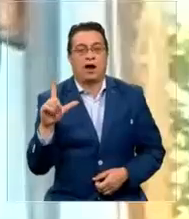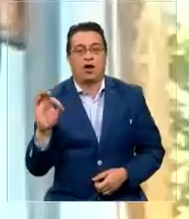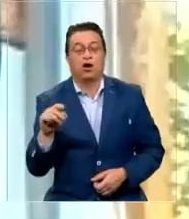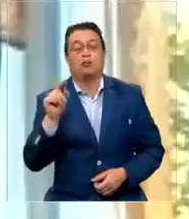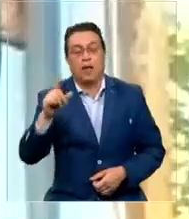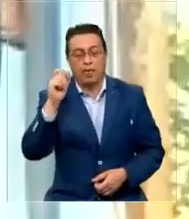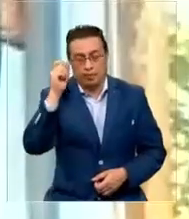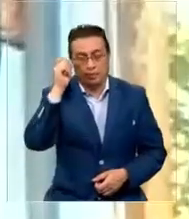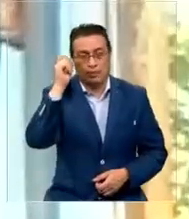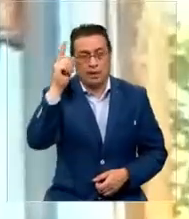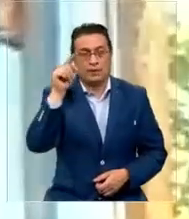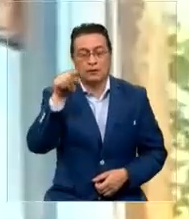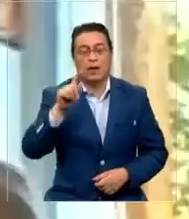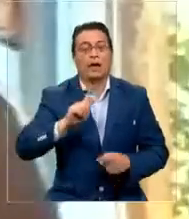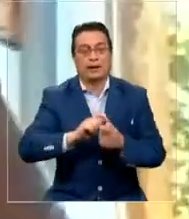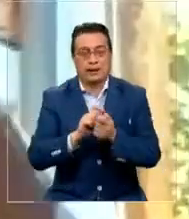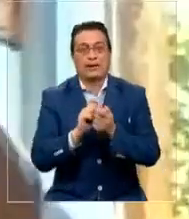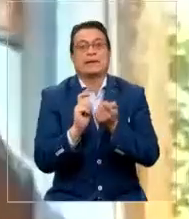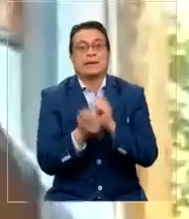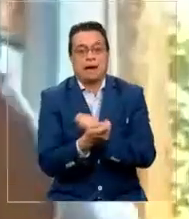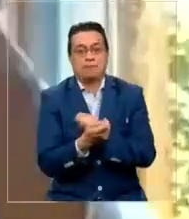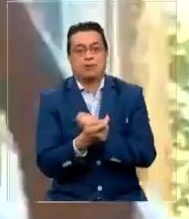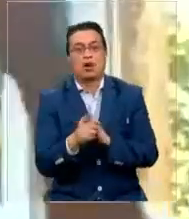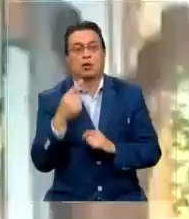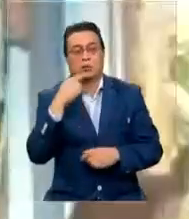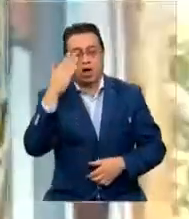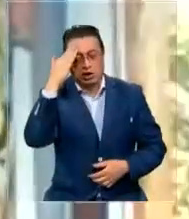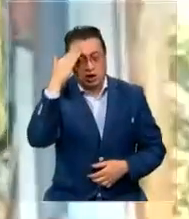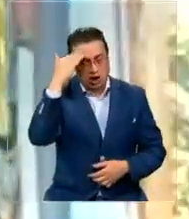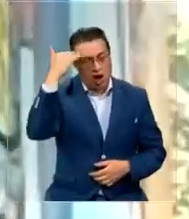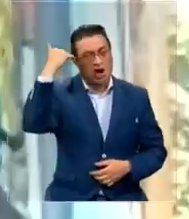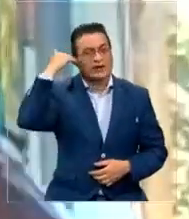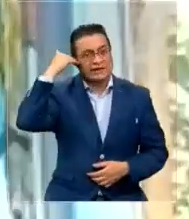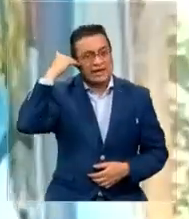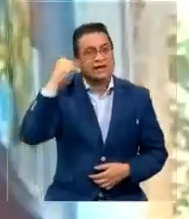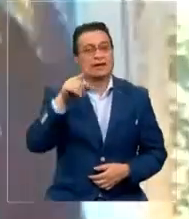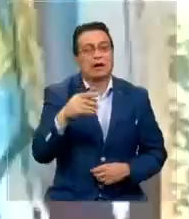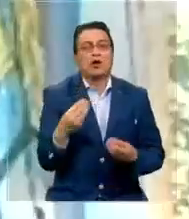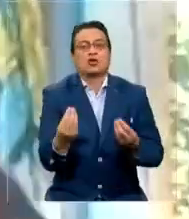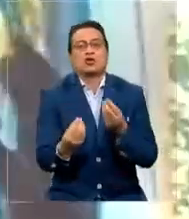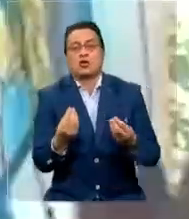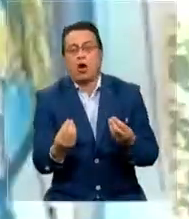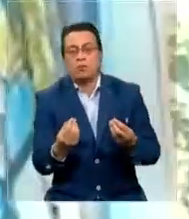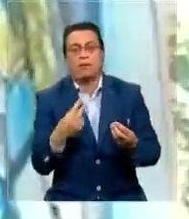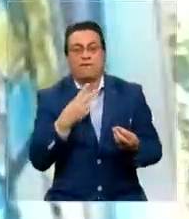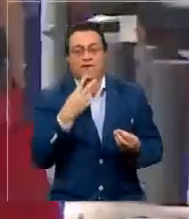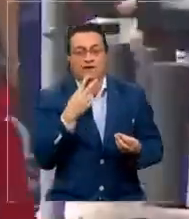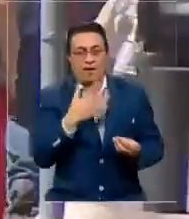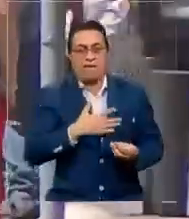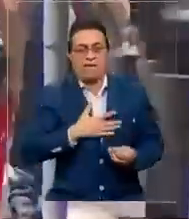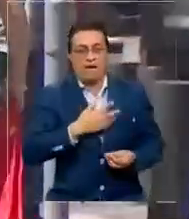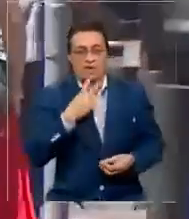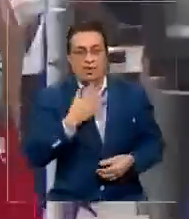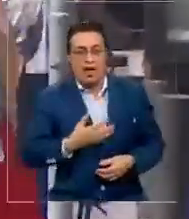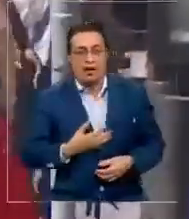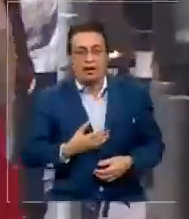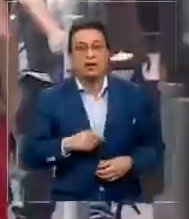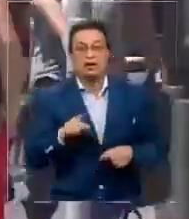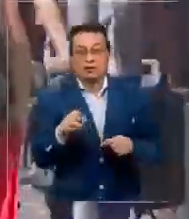hay un cambio, una toma de conciencia de cómo vivir la vida. Y en